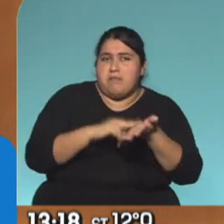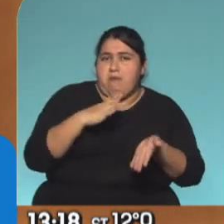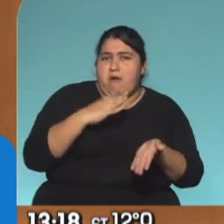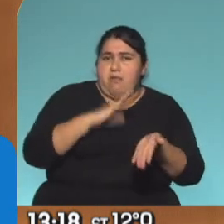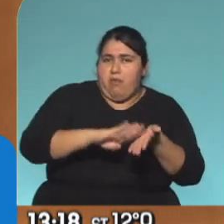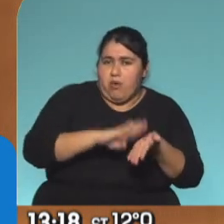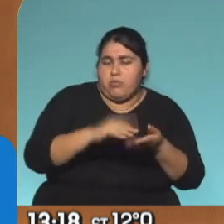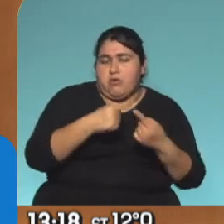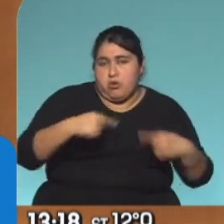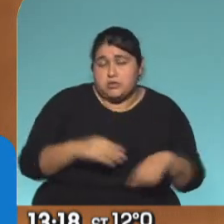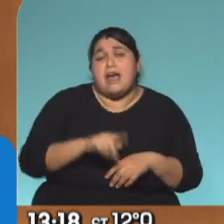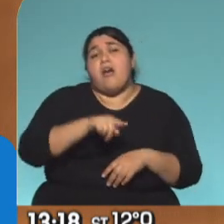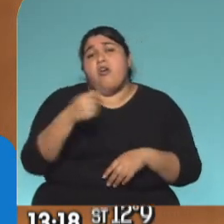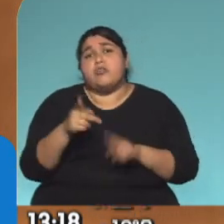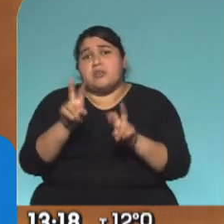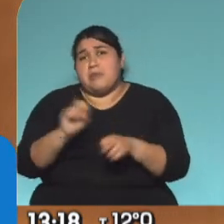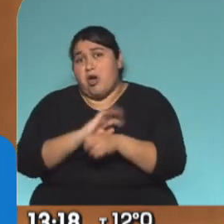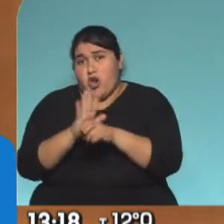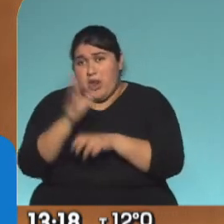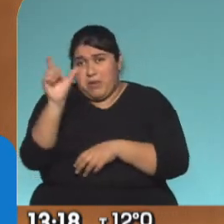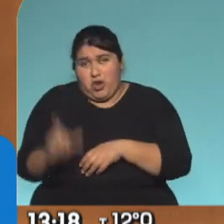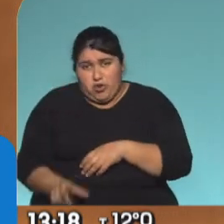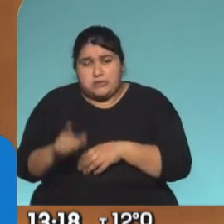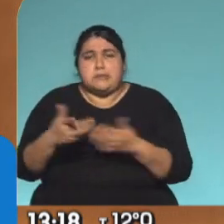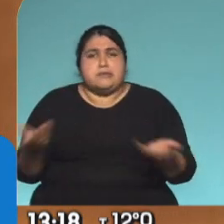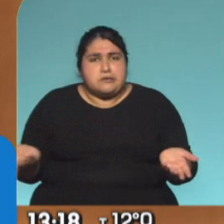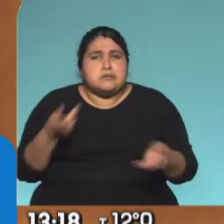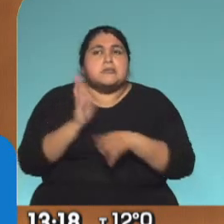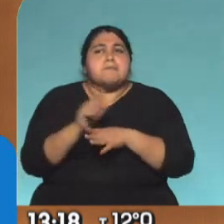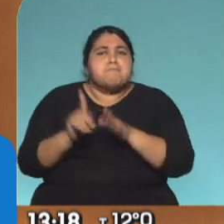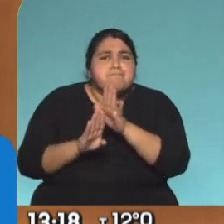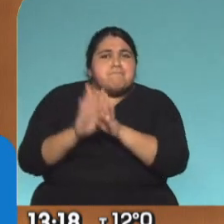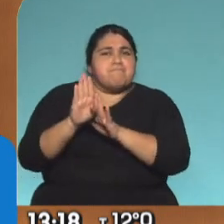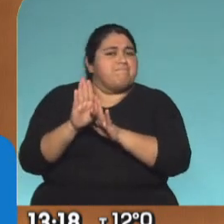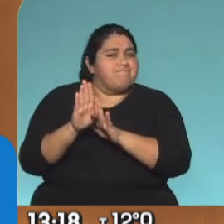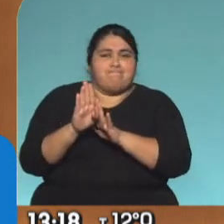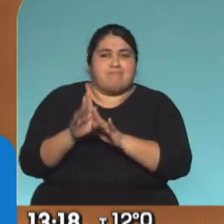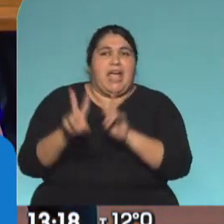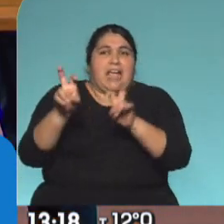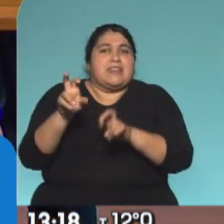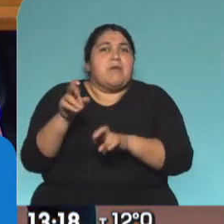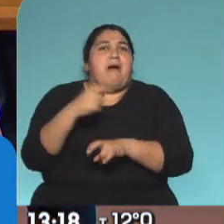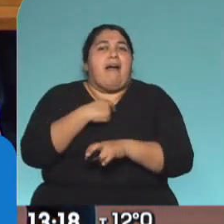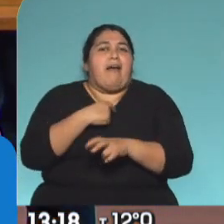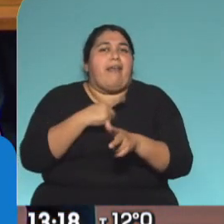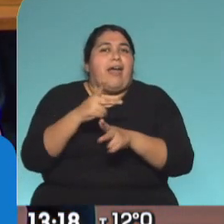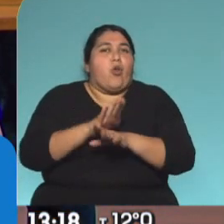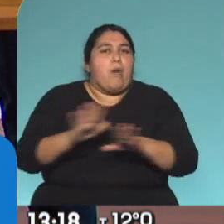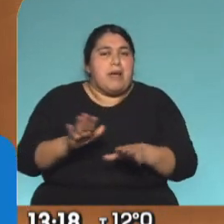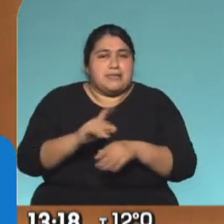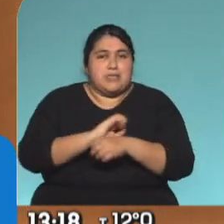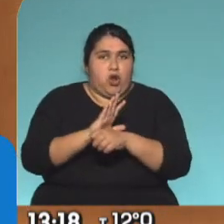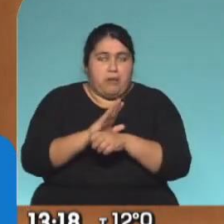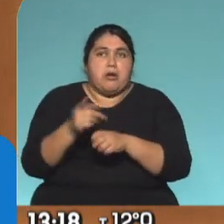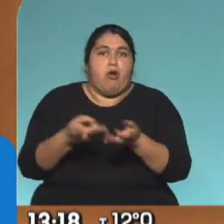vuelco con la noticia de que Trump tiene coronavirus, lo cual le impide a Trump hacer algo que él quería, que era no hablar más de coronavirus. Digamos, totalmente. ¿no? Vuelve a poner el tema en el